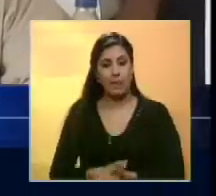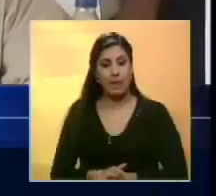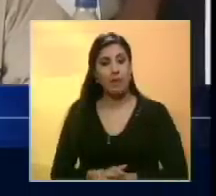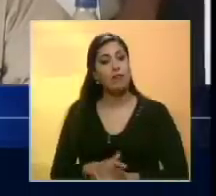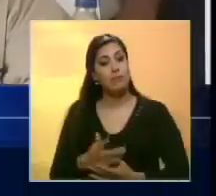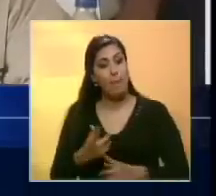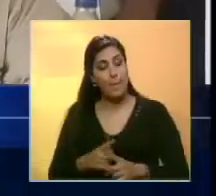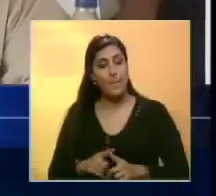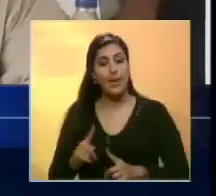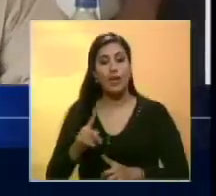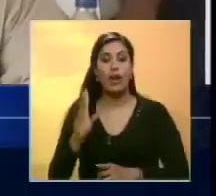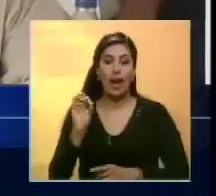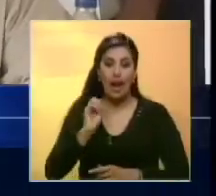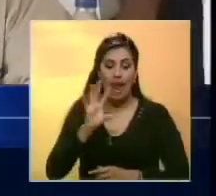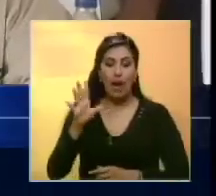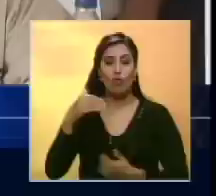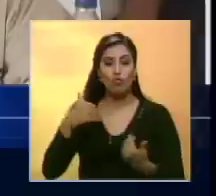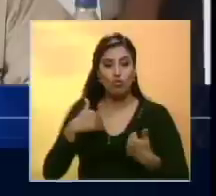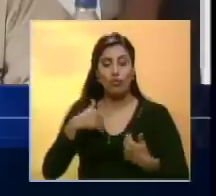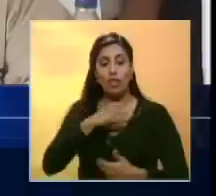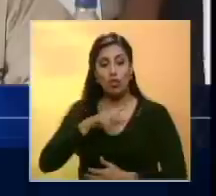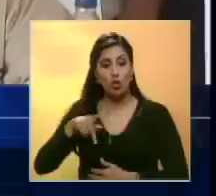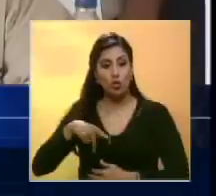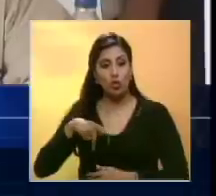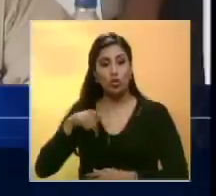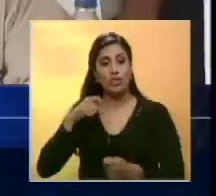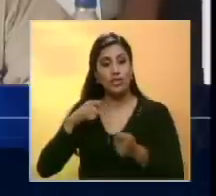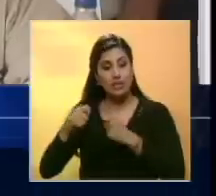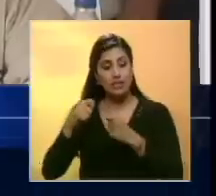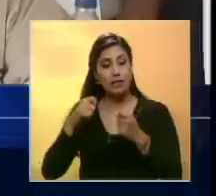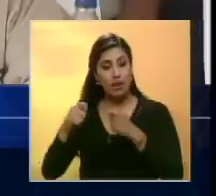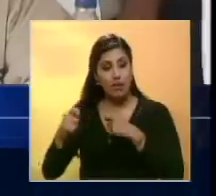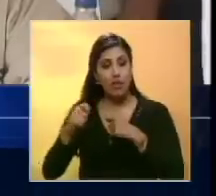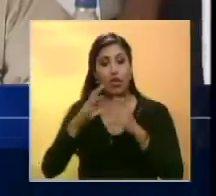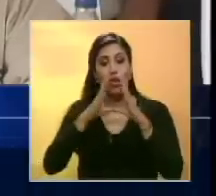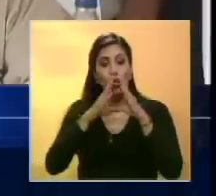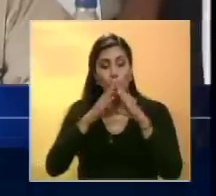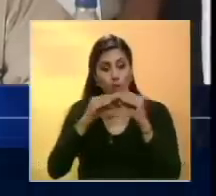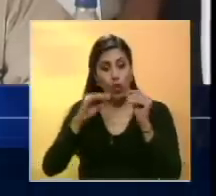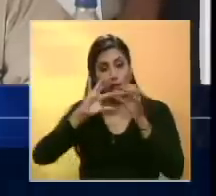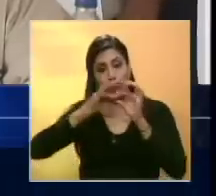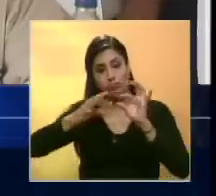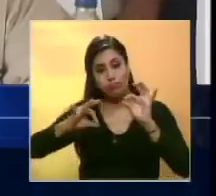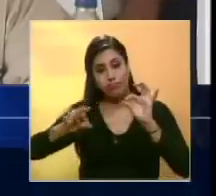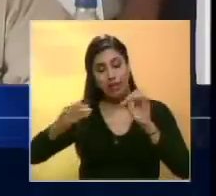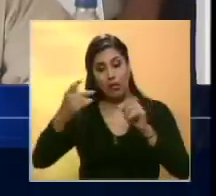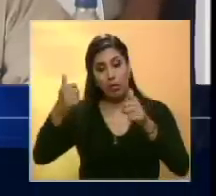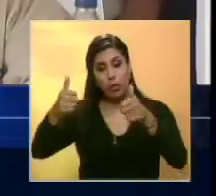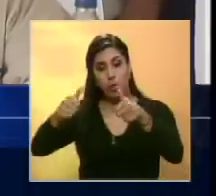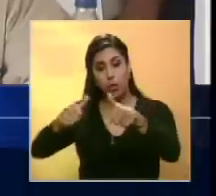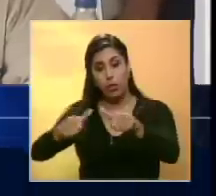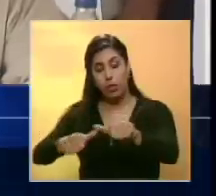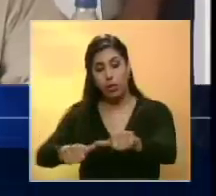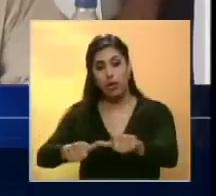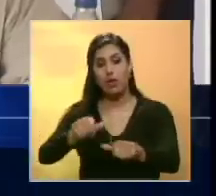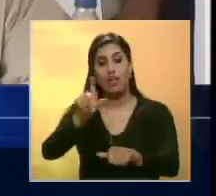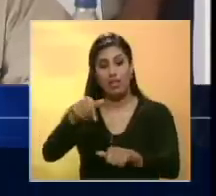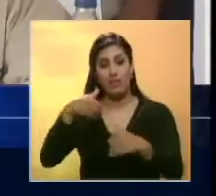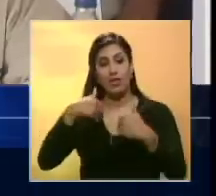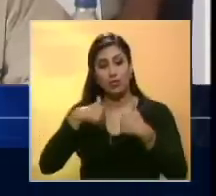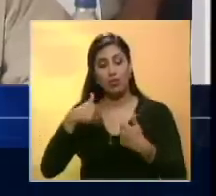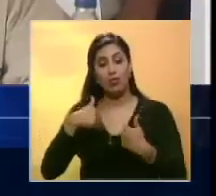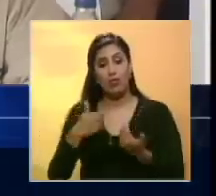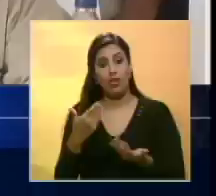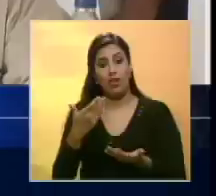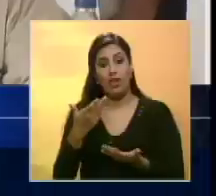Y a su vez, pues, por supuesto, al afectarnos a nosotros la distribución, toda la cadena también correría el mismo